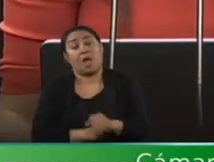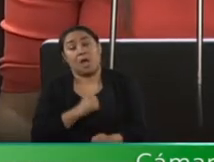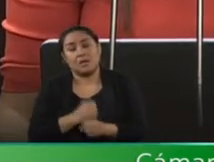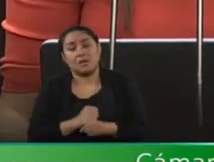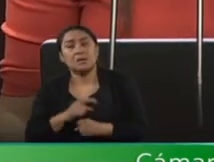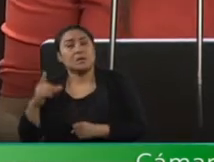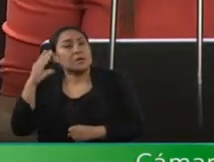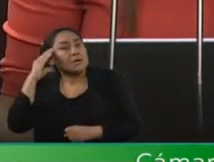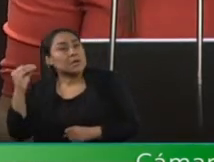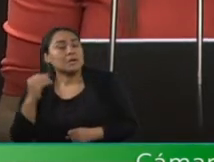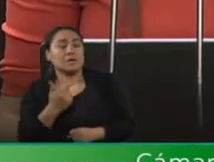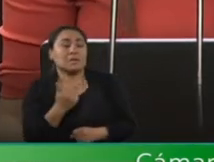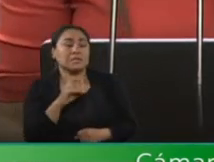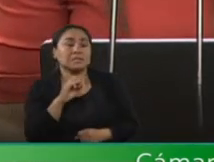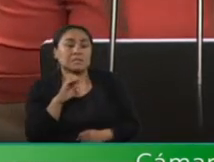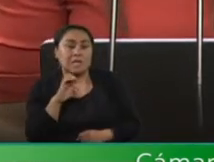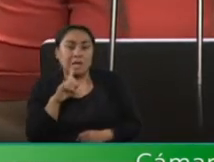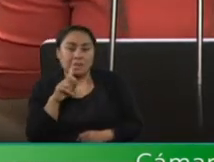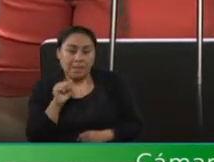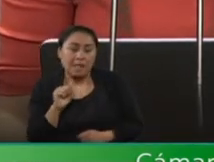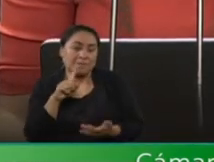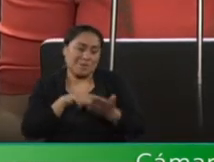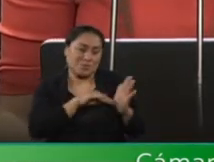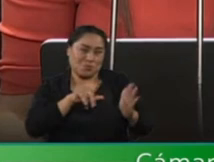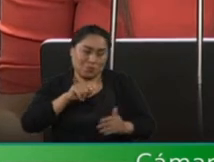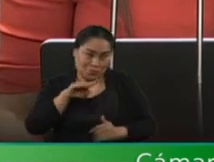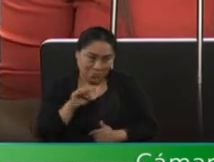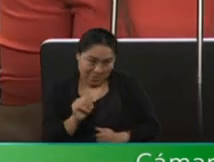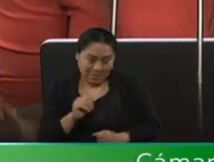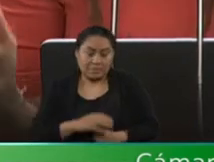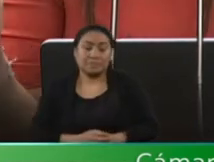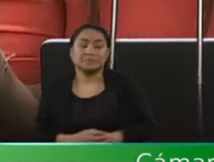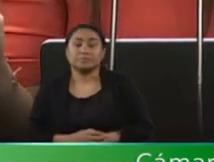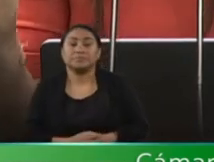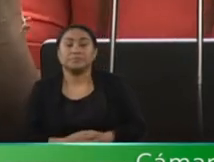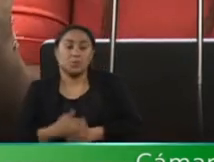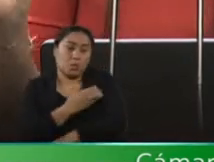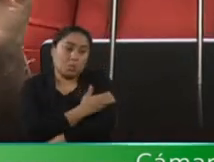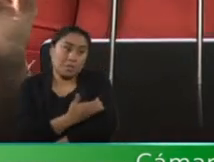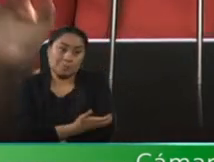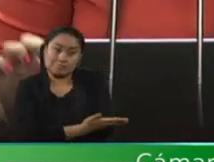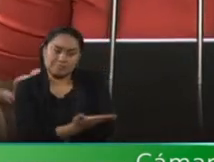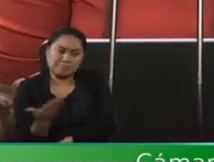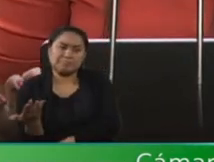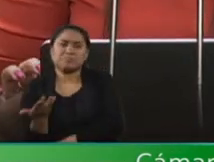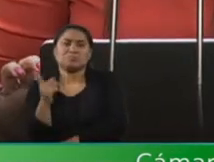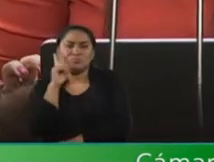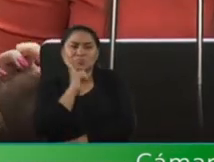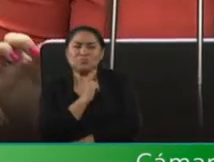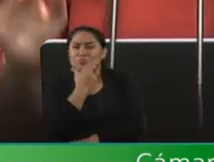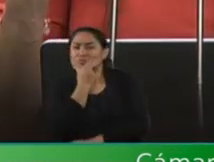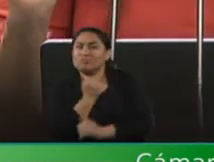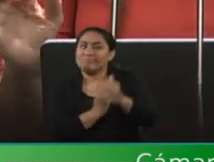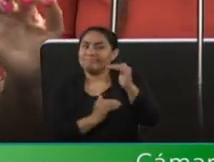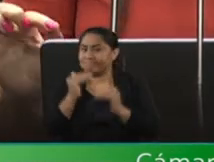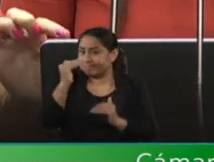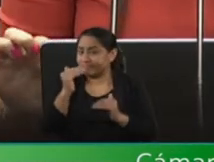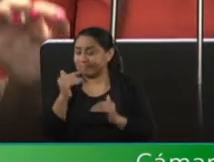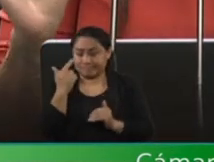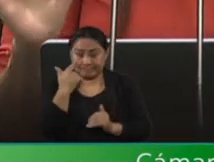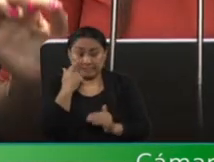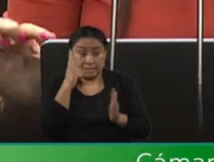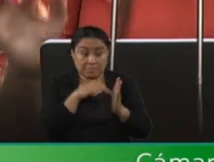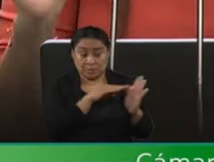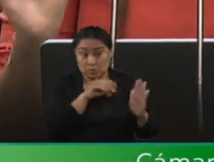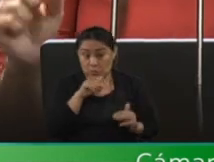con Griselda Álvarez en 1979 compañeras y compañeros la desigualdad de género se ve así de